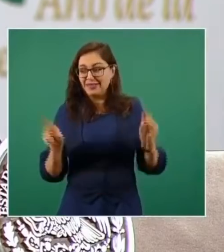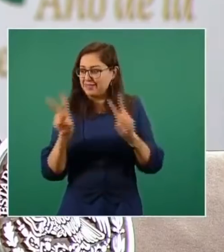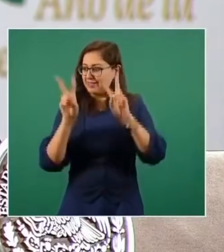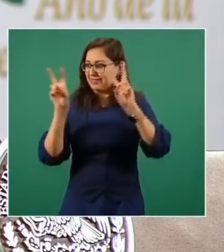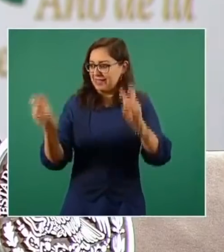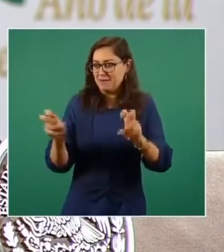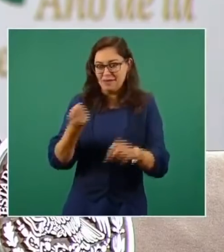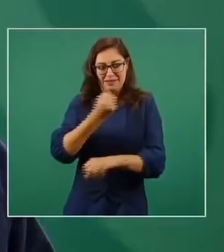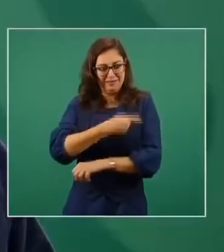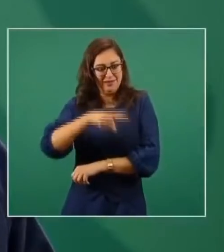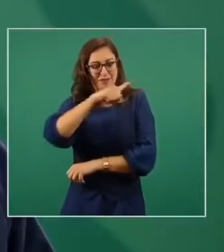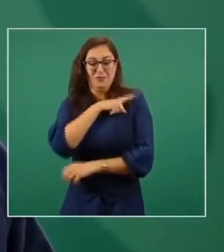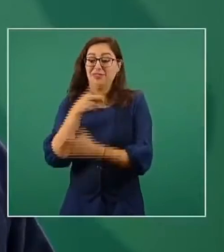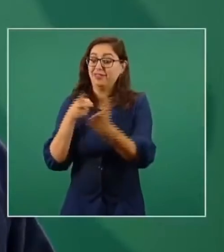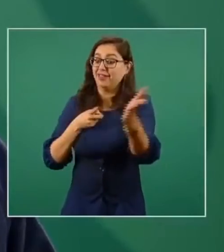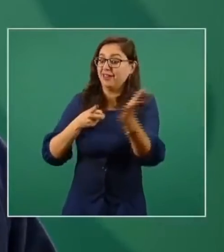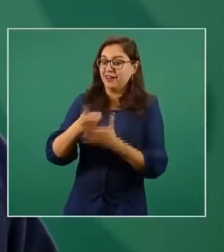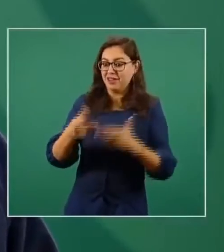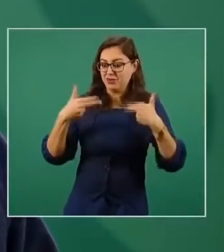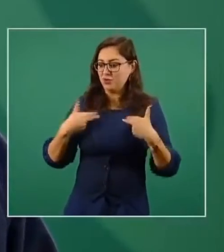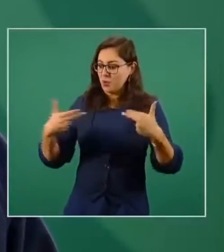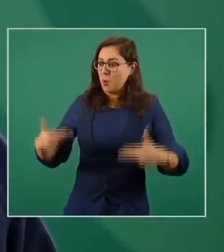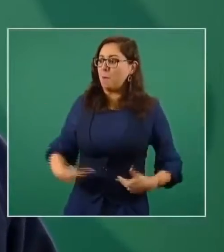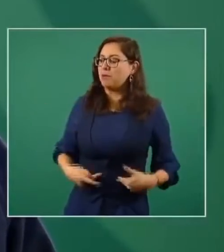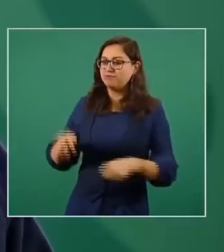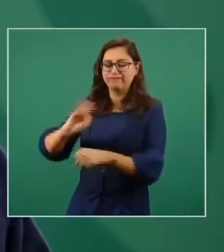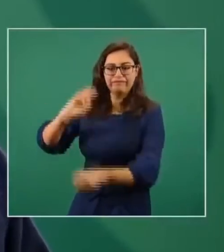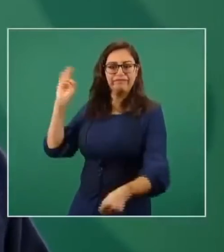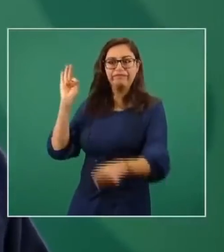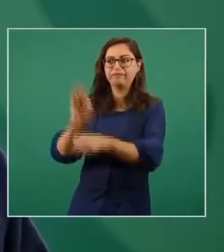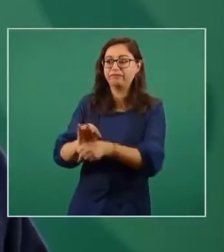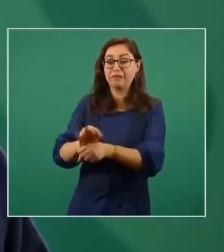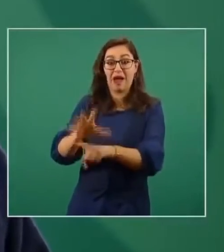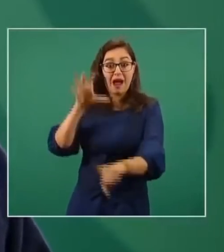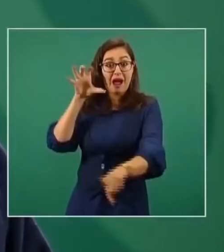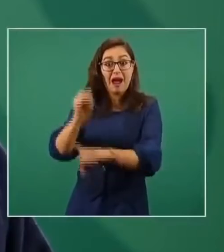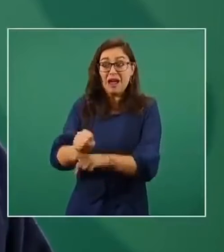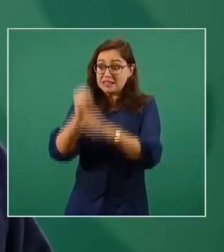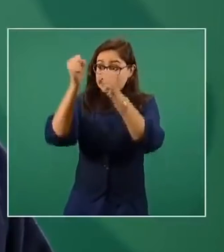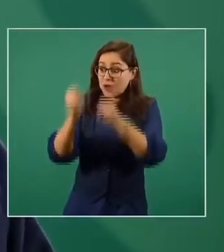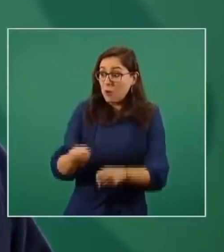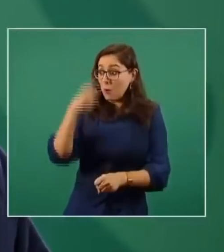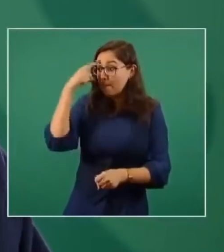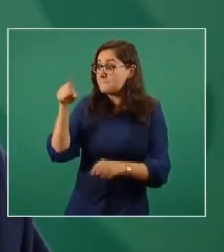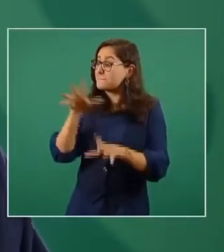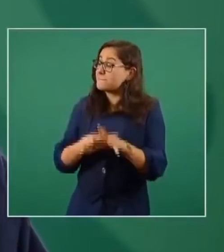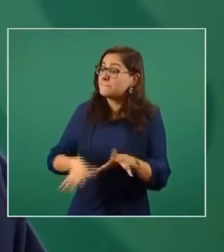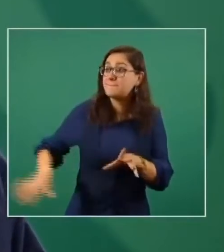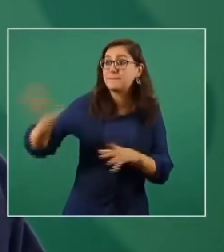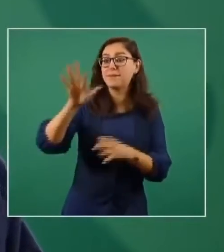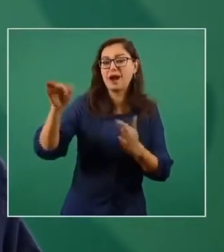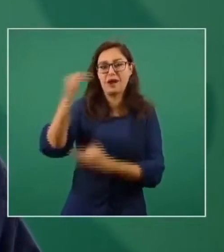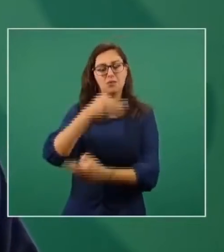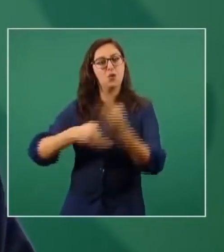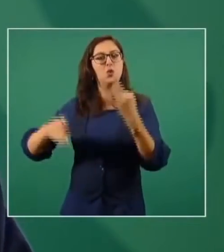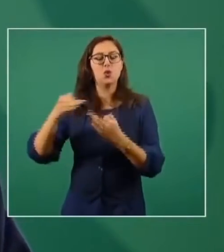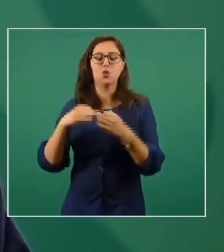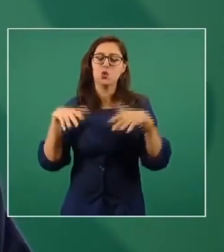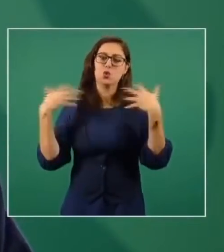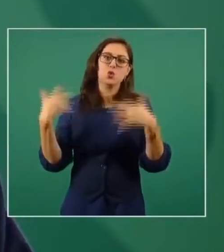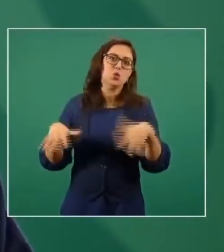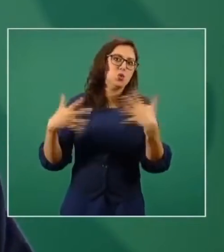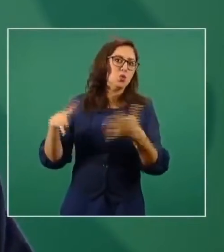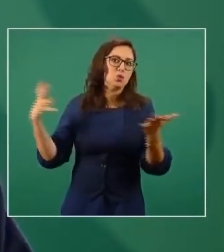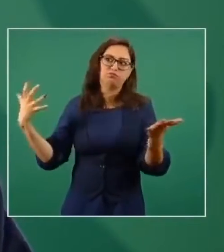conseguir el abastecimiento de estas medicinas para los niños con cáncer por las mafias que existen en el país dijo que esos